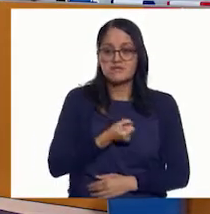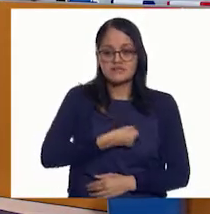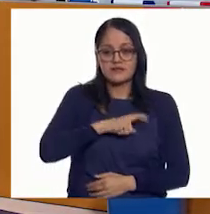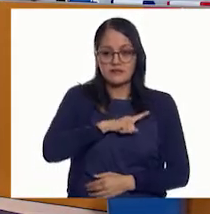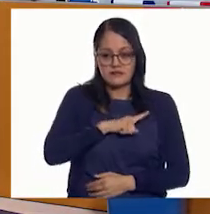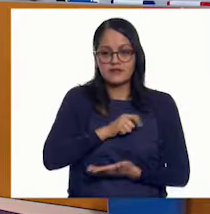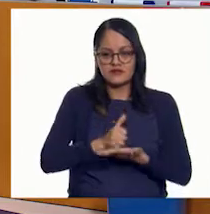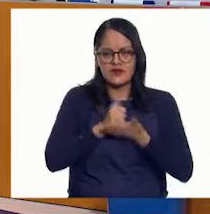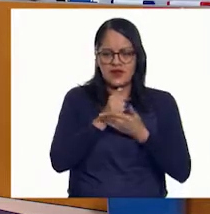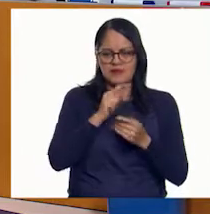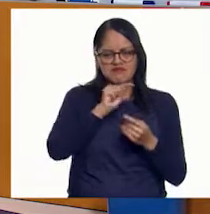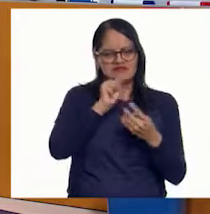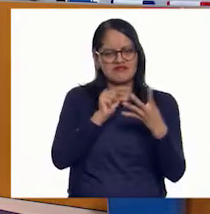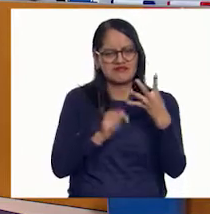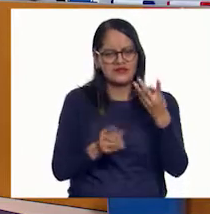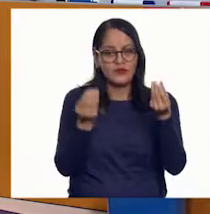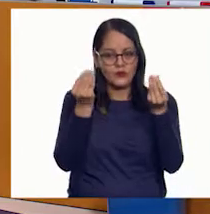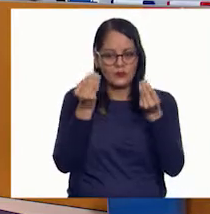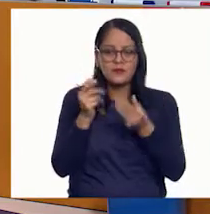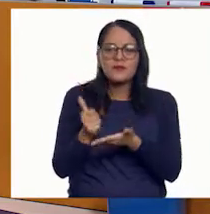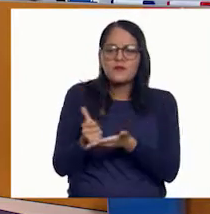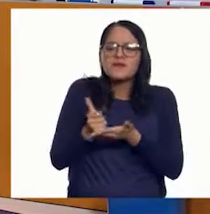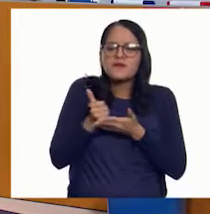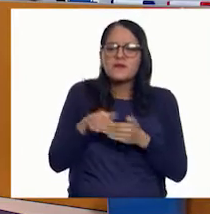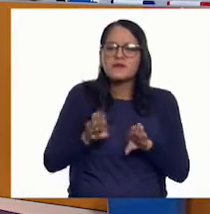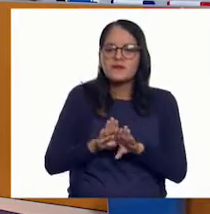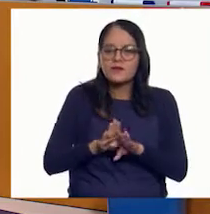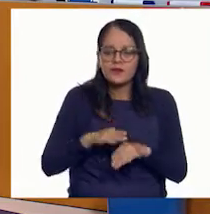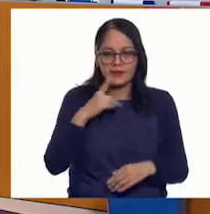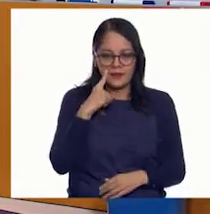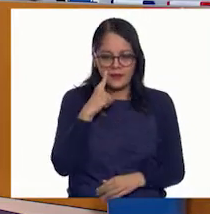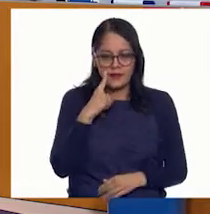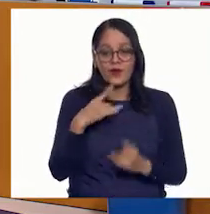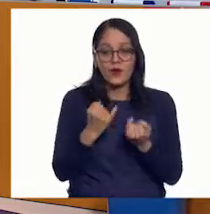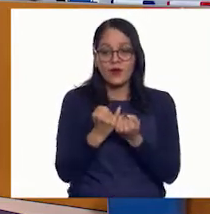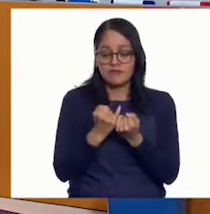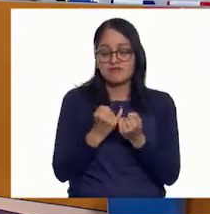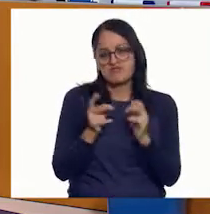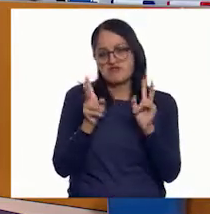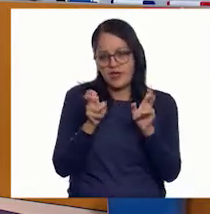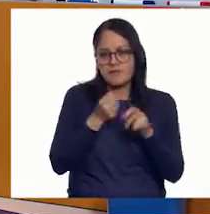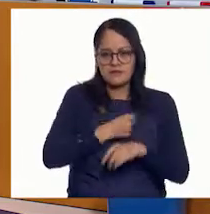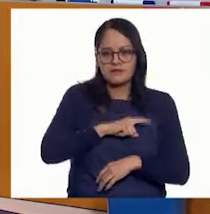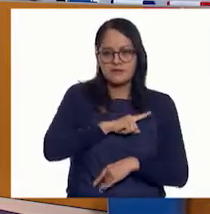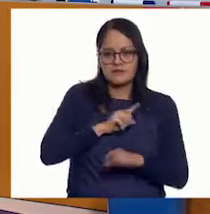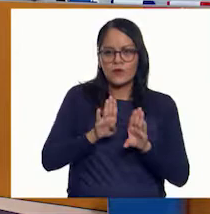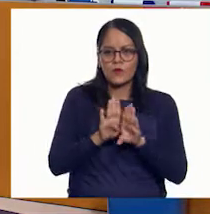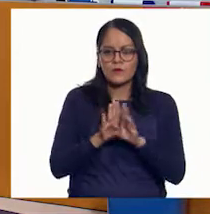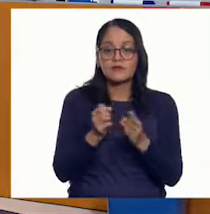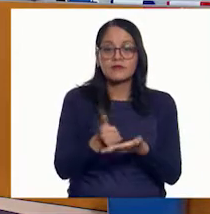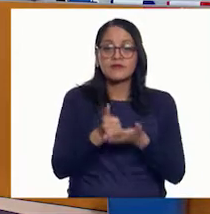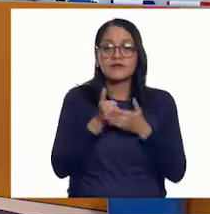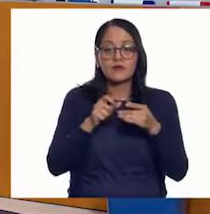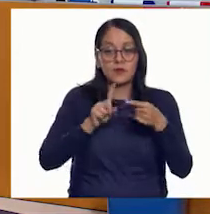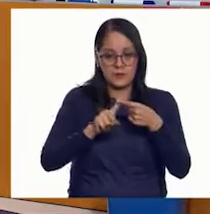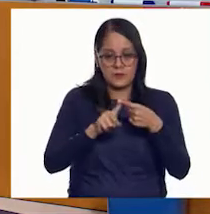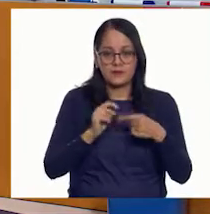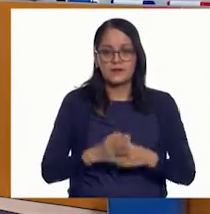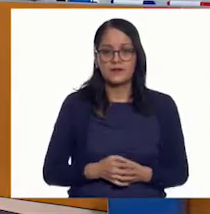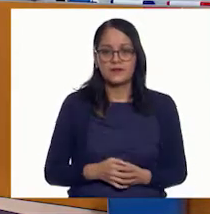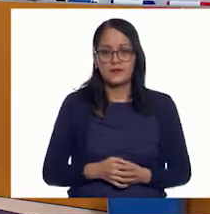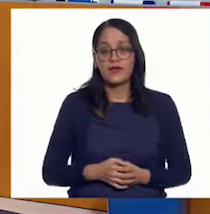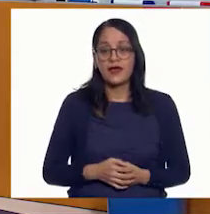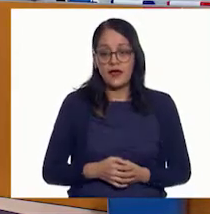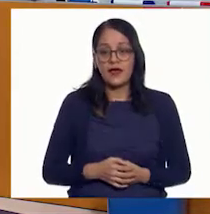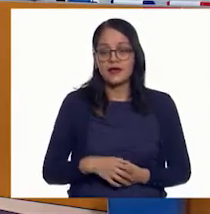podemos encontrar. Entre sus múltiples beneficios, en el ámbito de la medicina, podemos encontrar que nos ayuda a